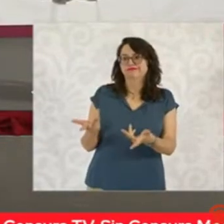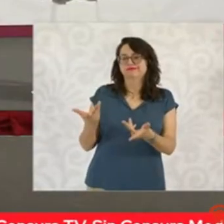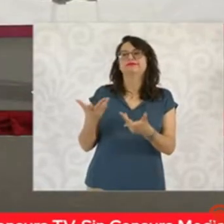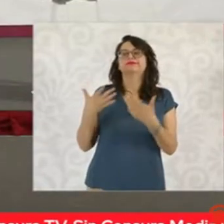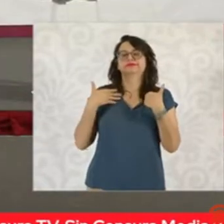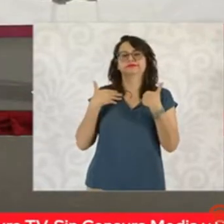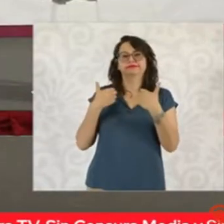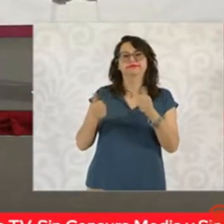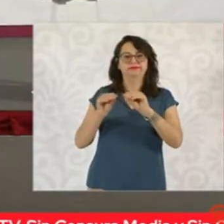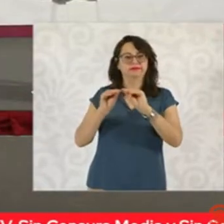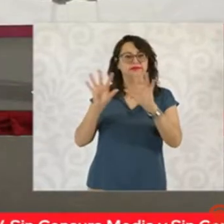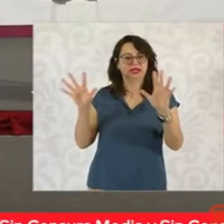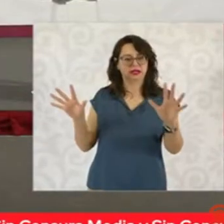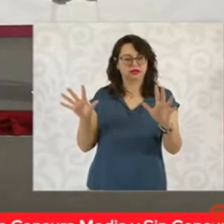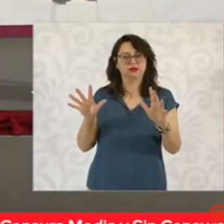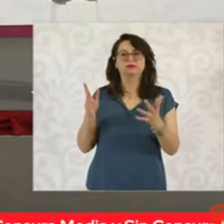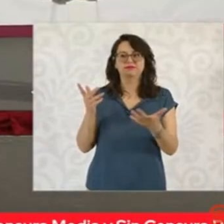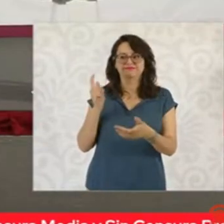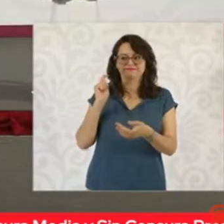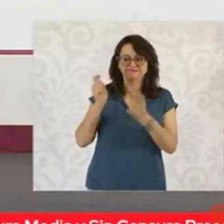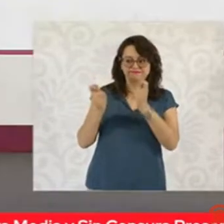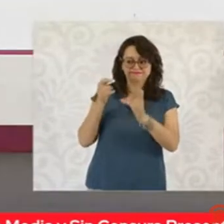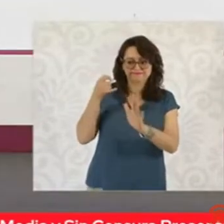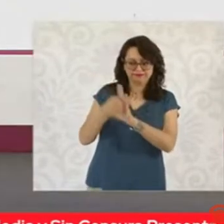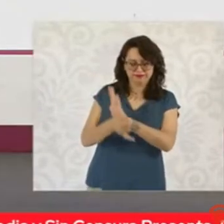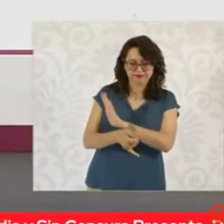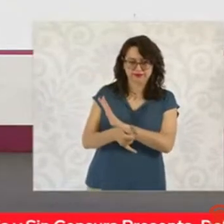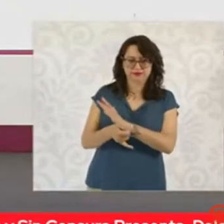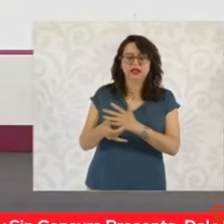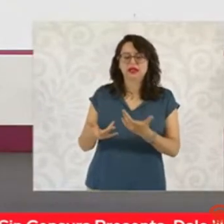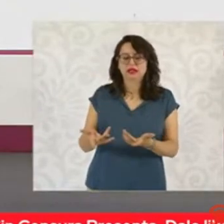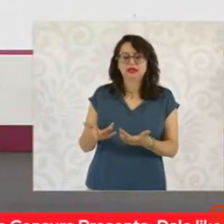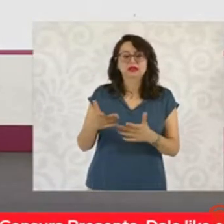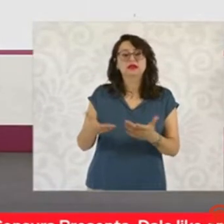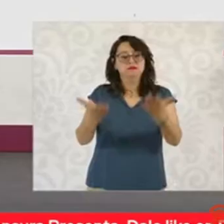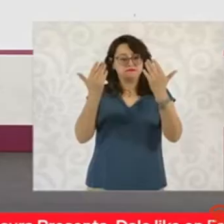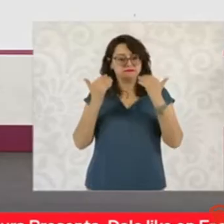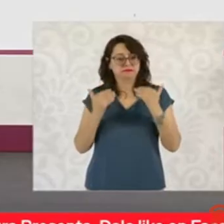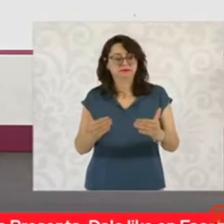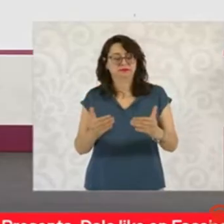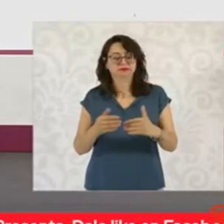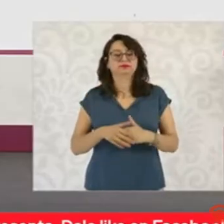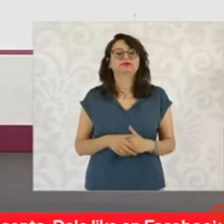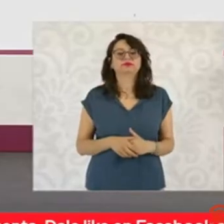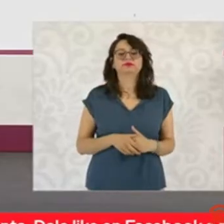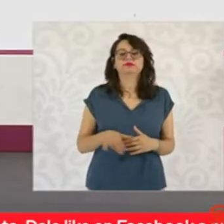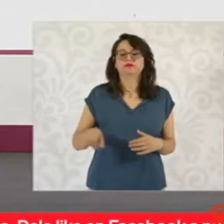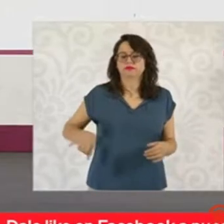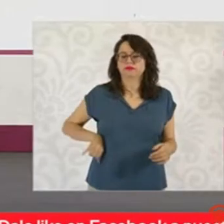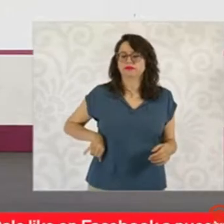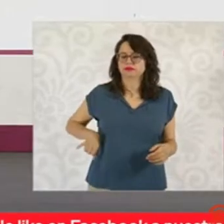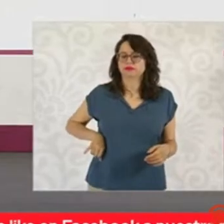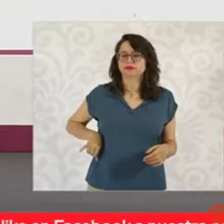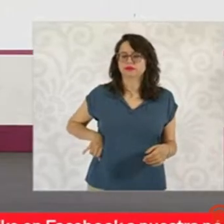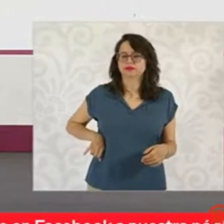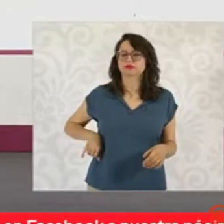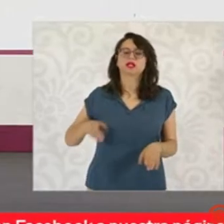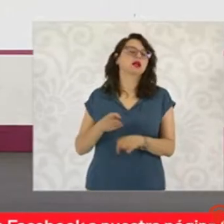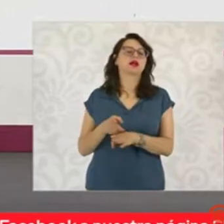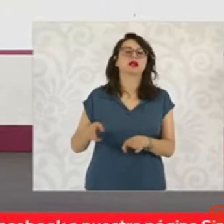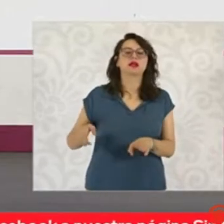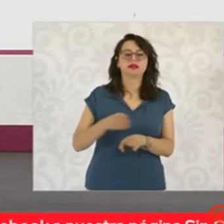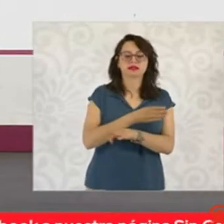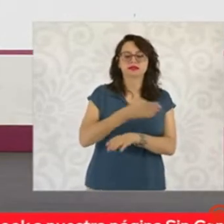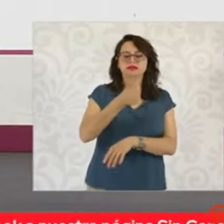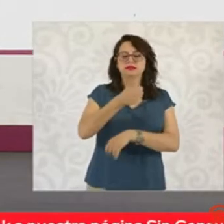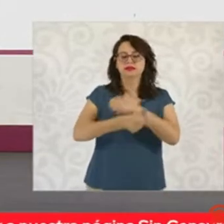sigue, por favor. Bueno, entramos a esta parte que es interesante. A partir del gobierno del presidente